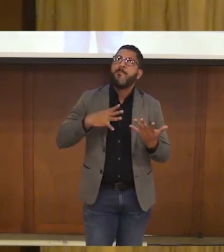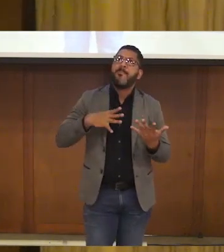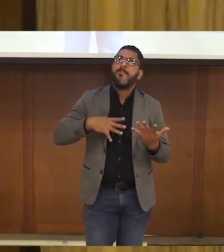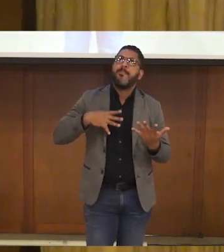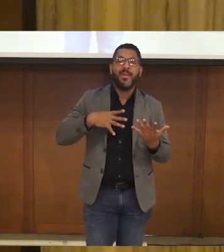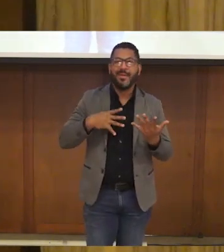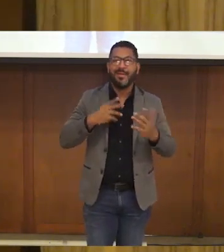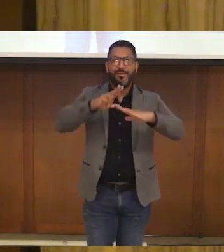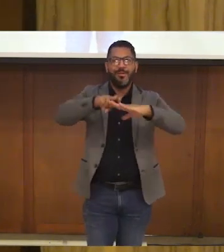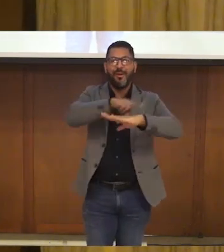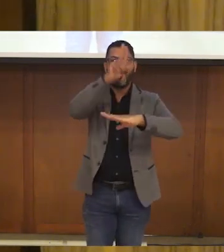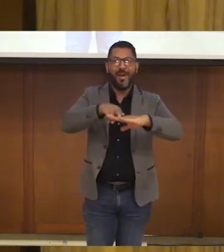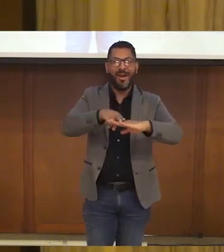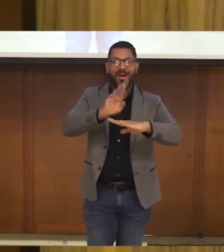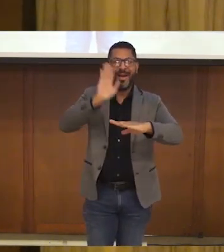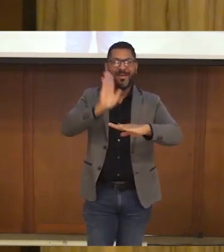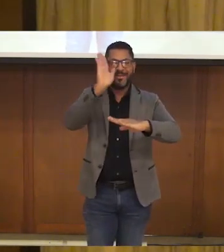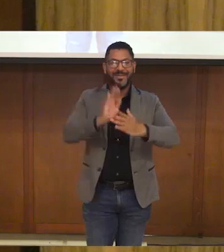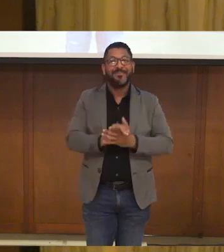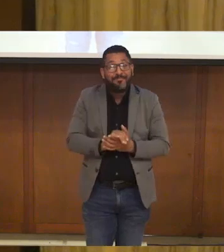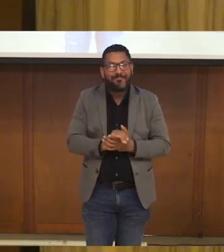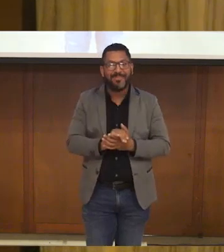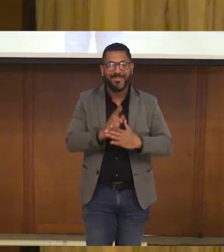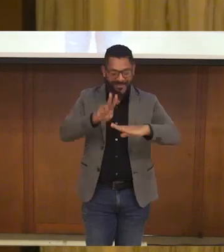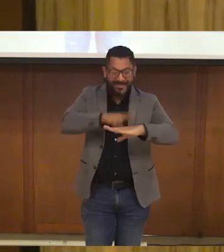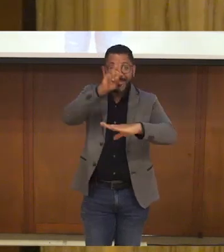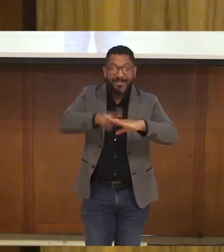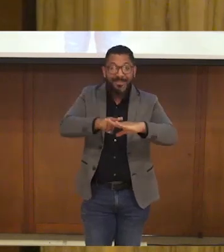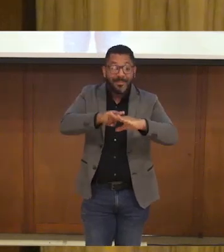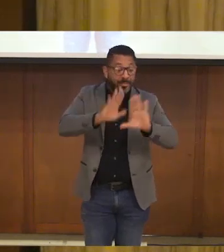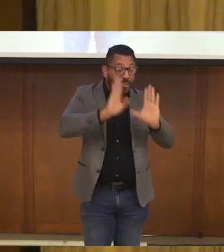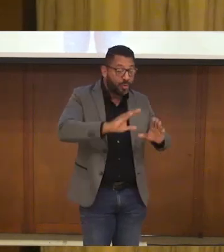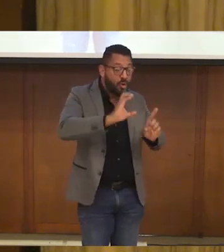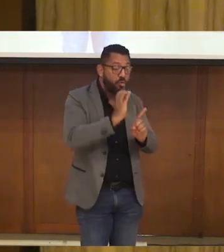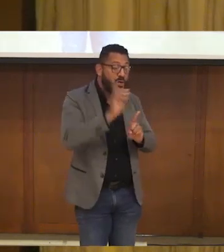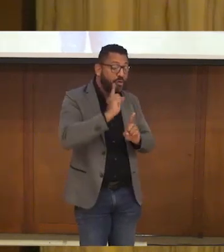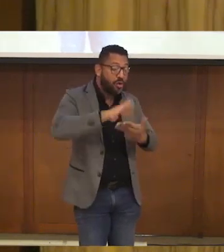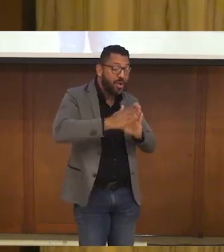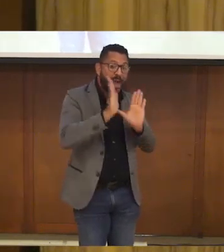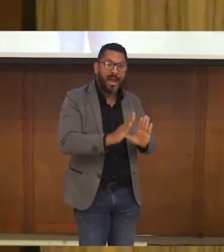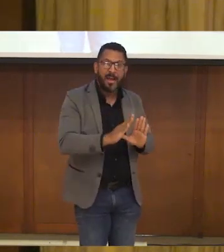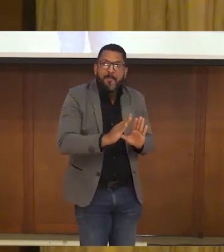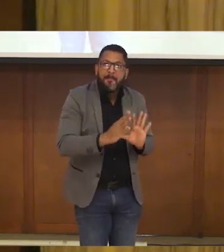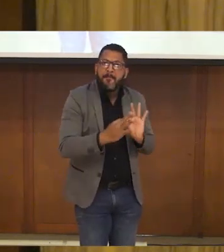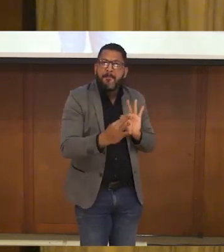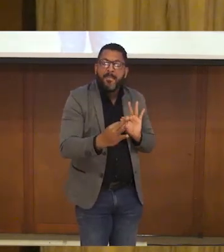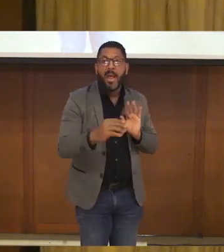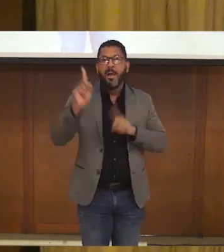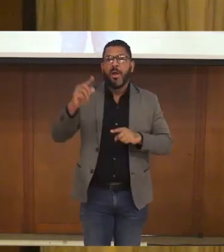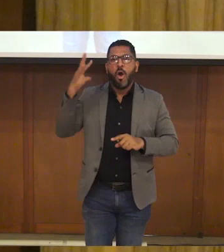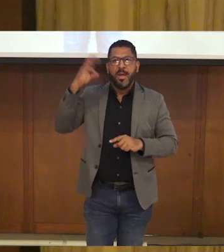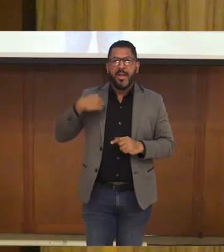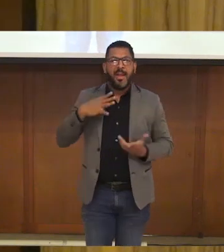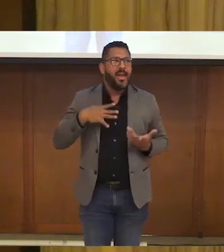normal. Es más, es algo que es natural dentro de la cultura sorda. Hay algunas personas oyentes